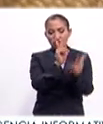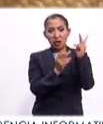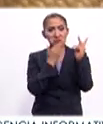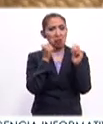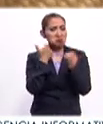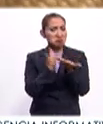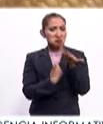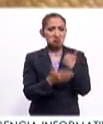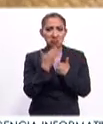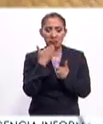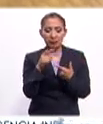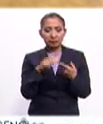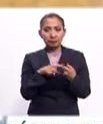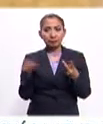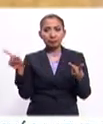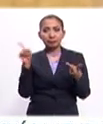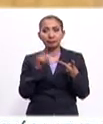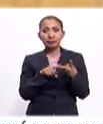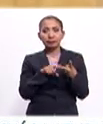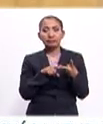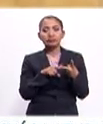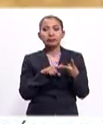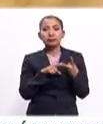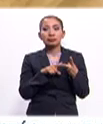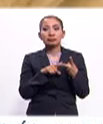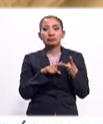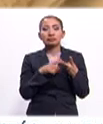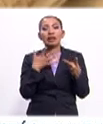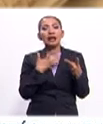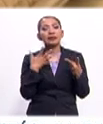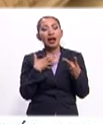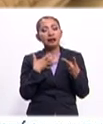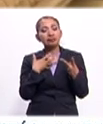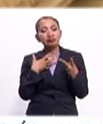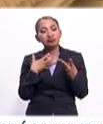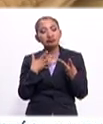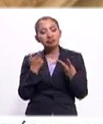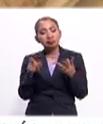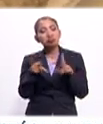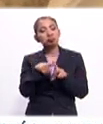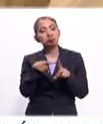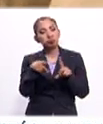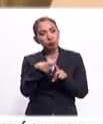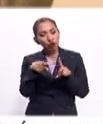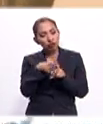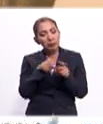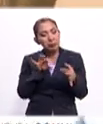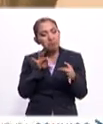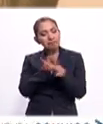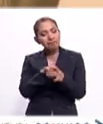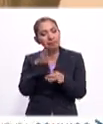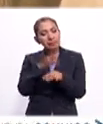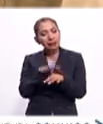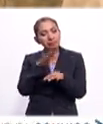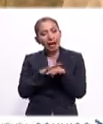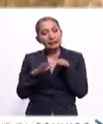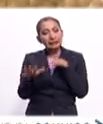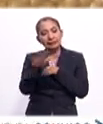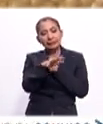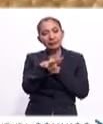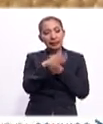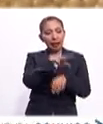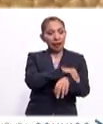maíz, y lo han logrado. 2, el tener una relación positiva y más positiva cada